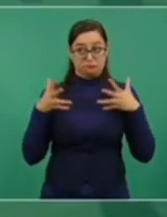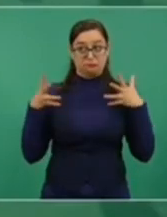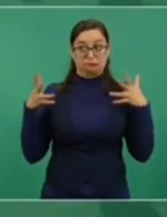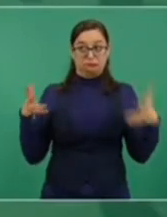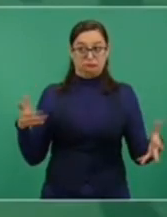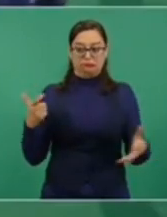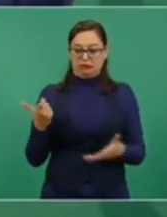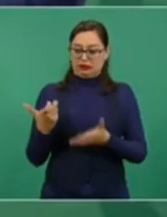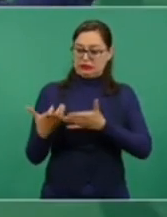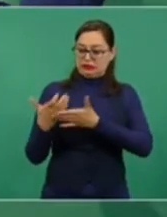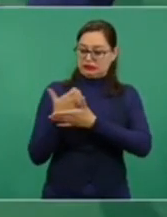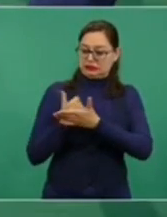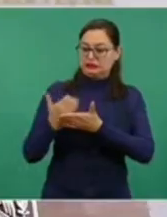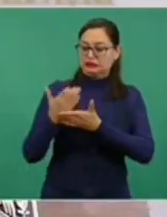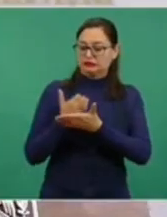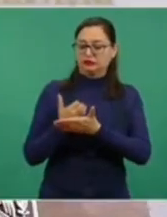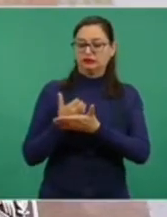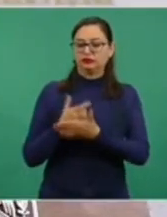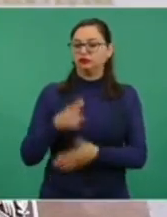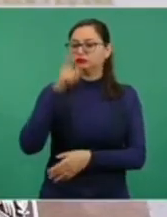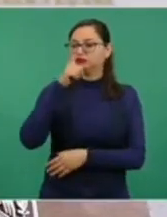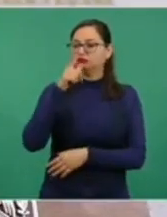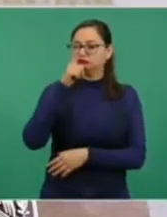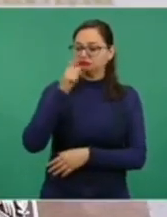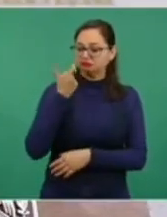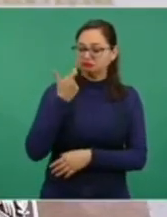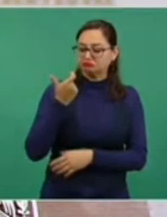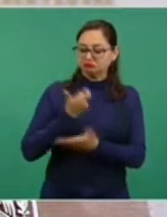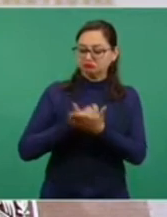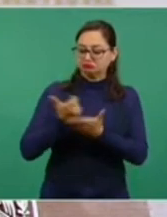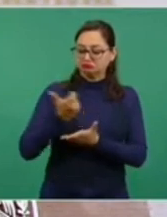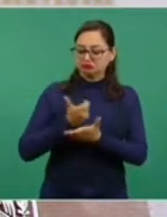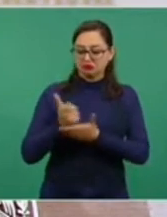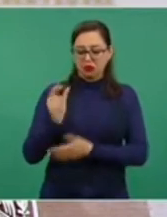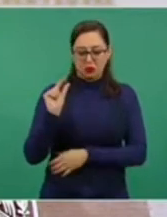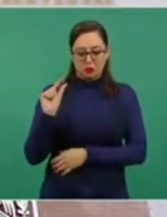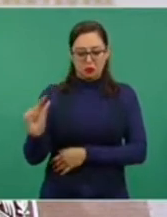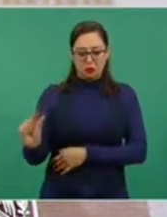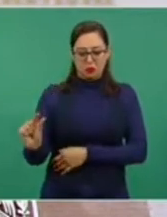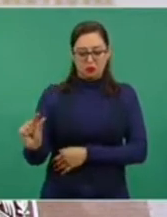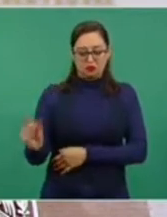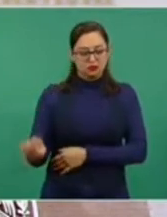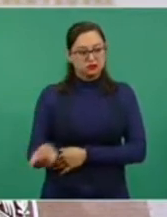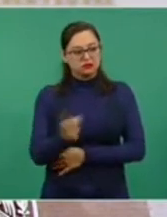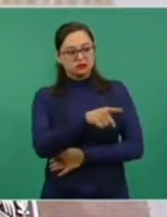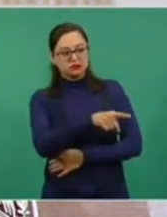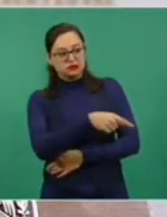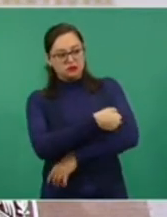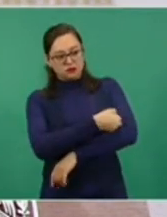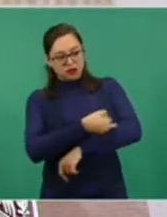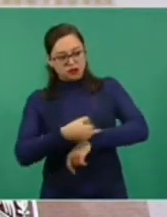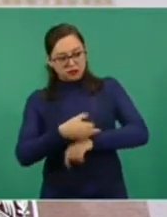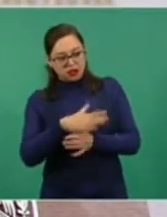pago menos por la luz que una familia